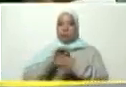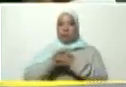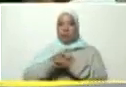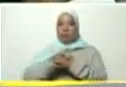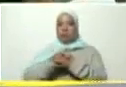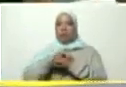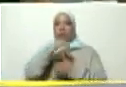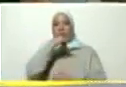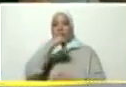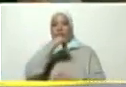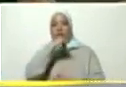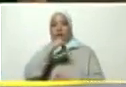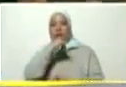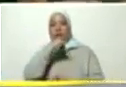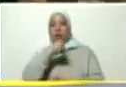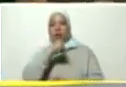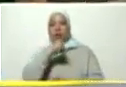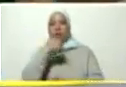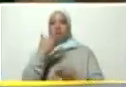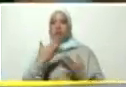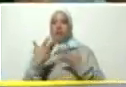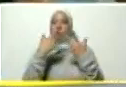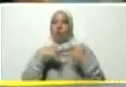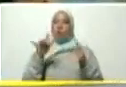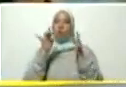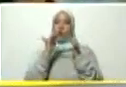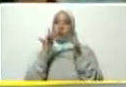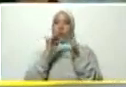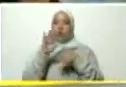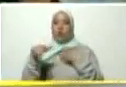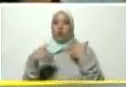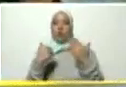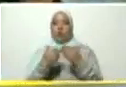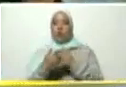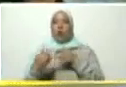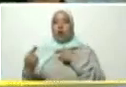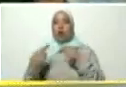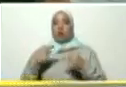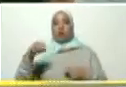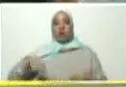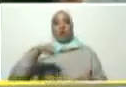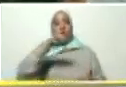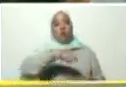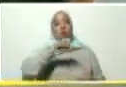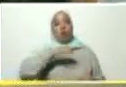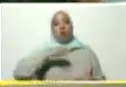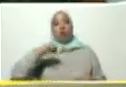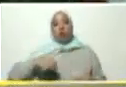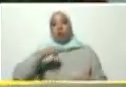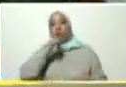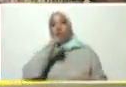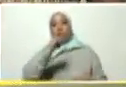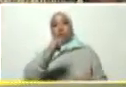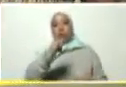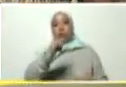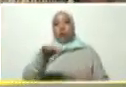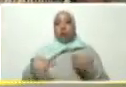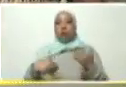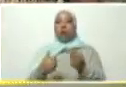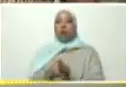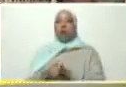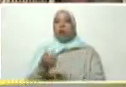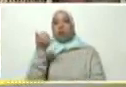Infante estuvimos en contacto con todos los enlaces regionales que mandaban informes a través del